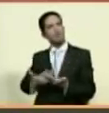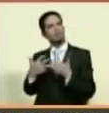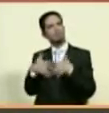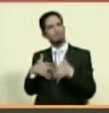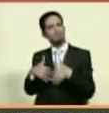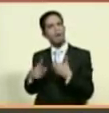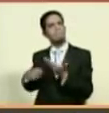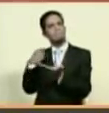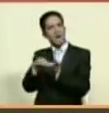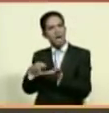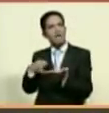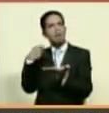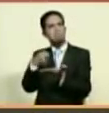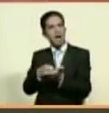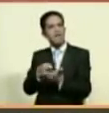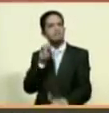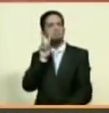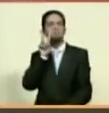lo establecido